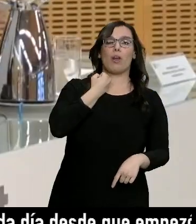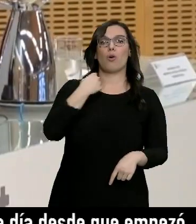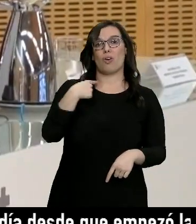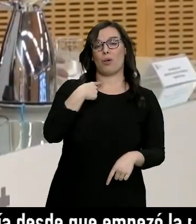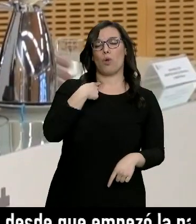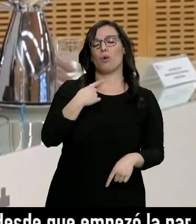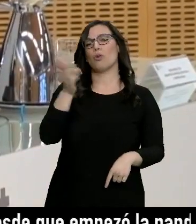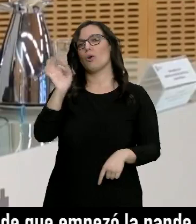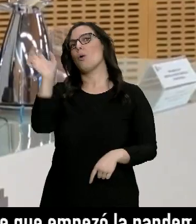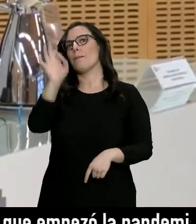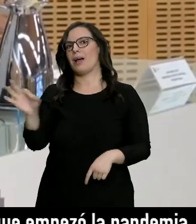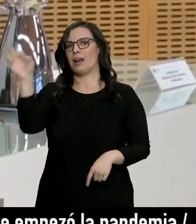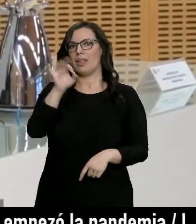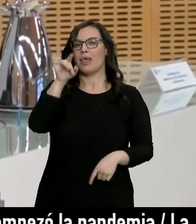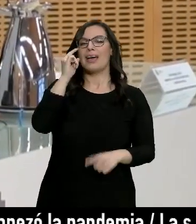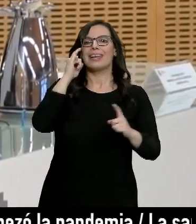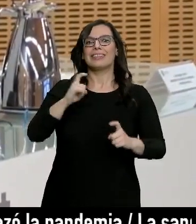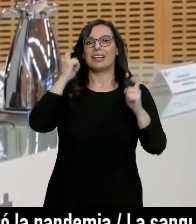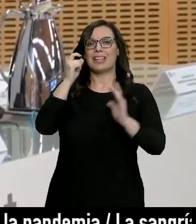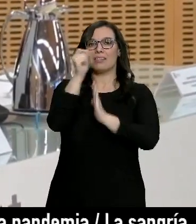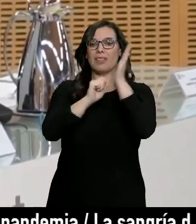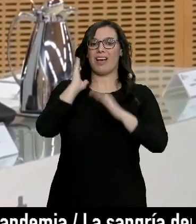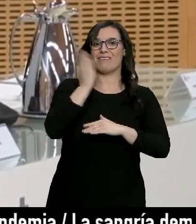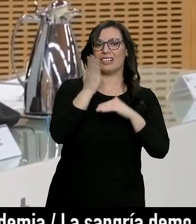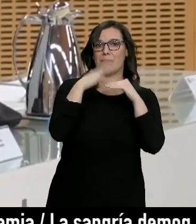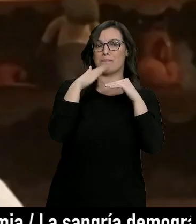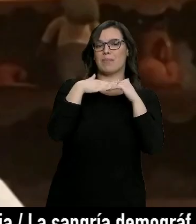lo más eficaces posible y menos lesivas.